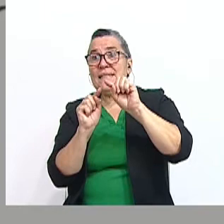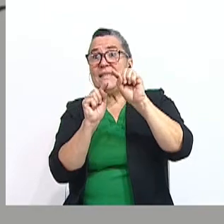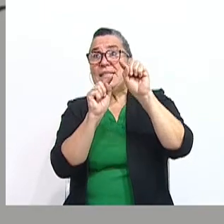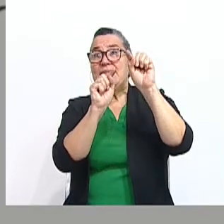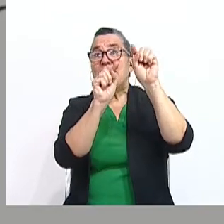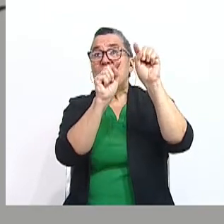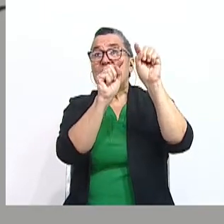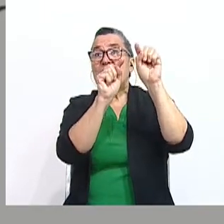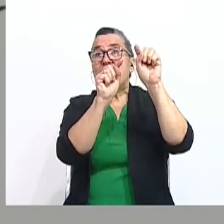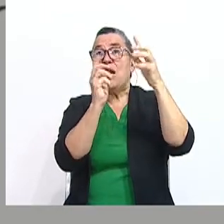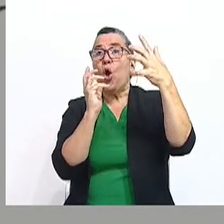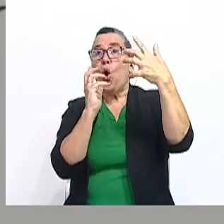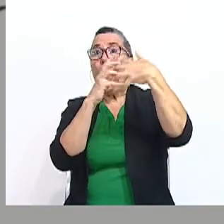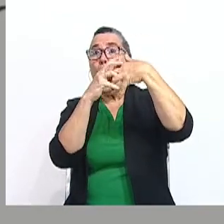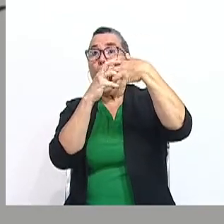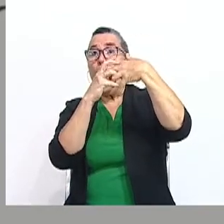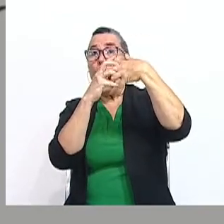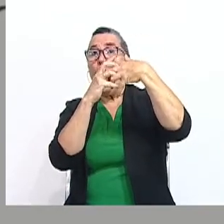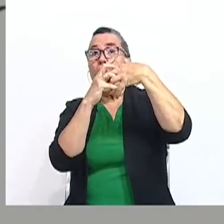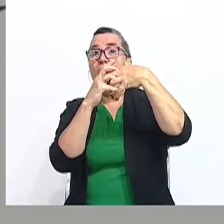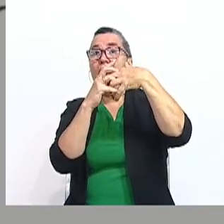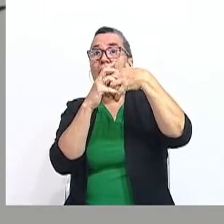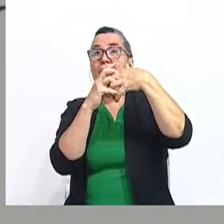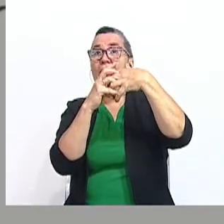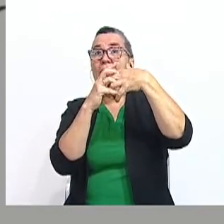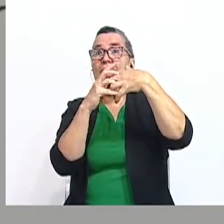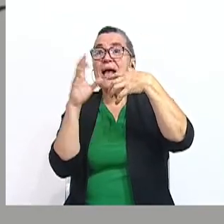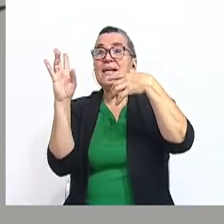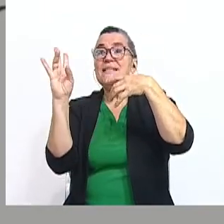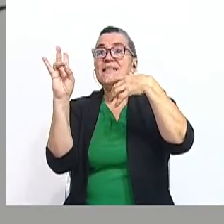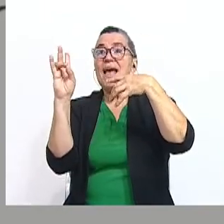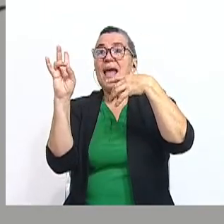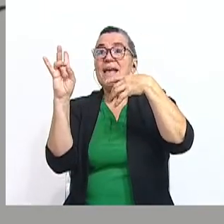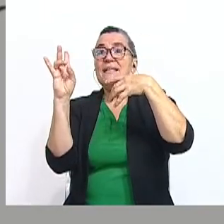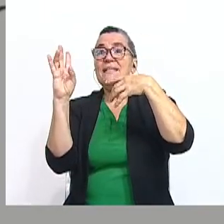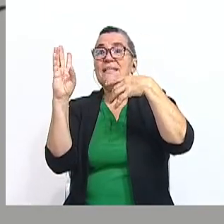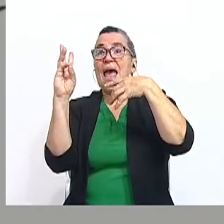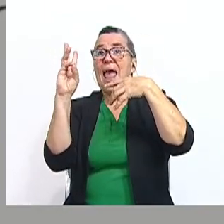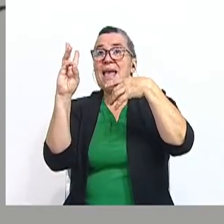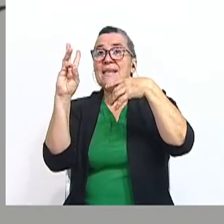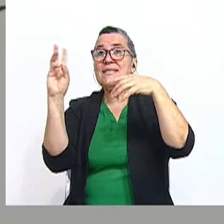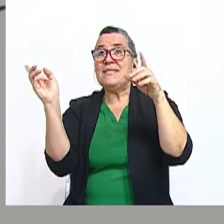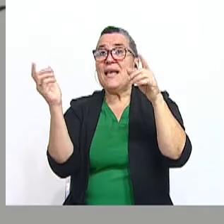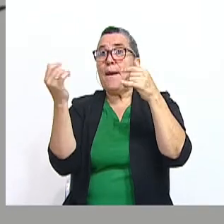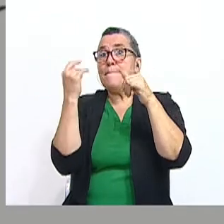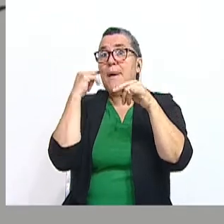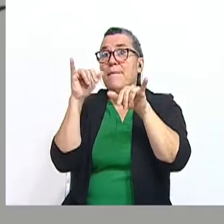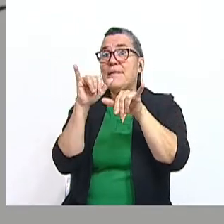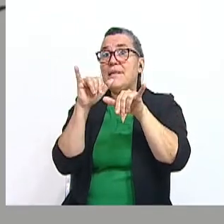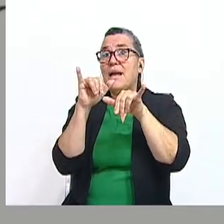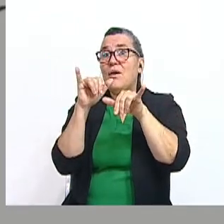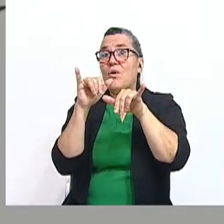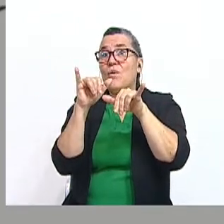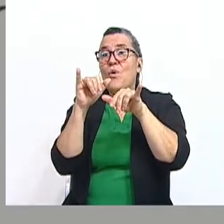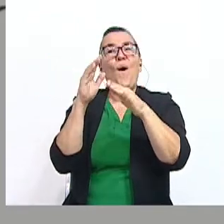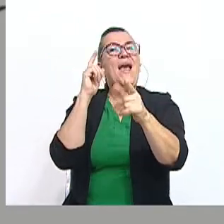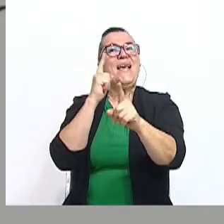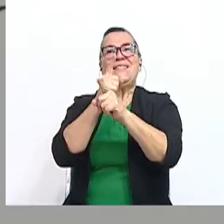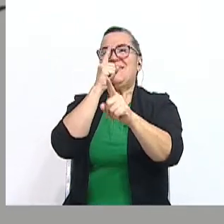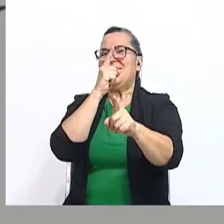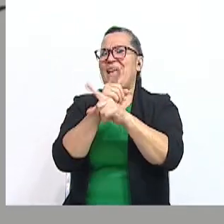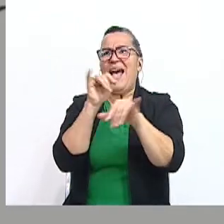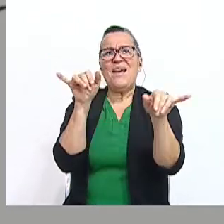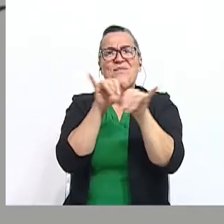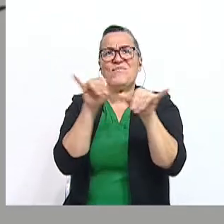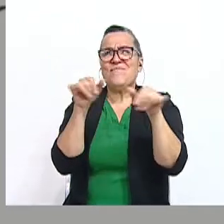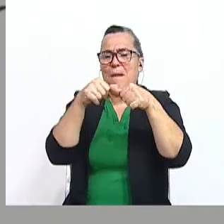y es conjugado externo con el ángulo 6. ¿Pasará lo mismo que los anteriores conjugados? Exacto,